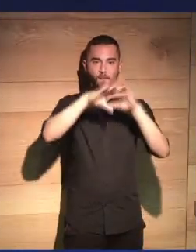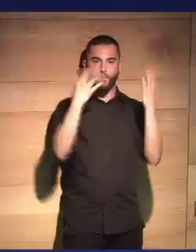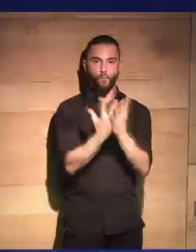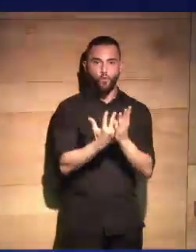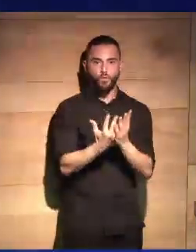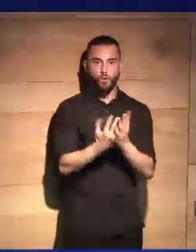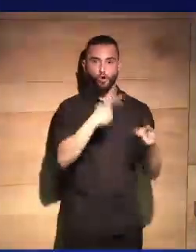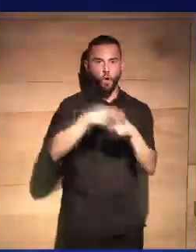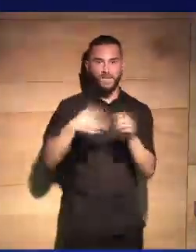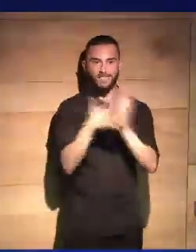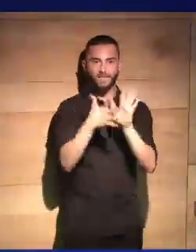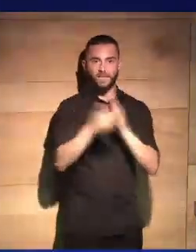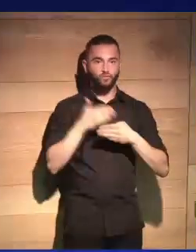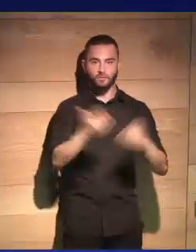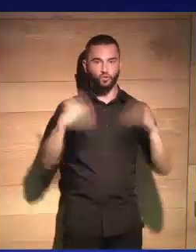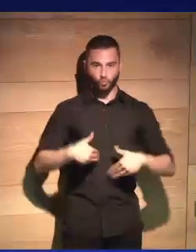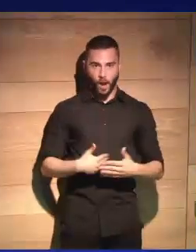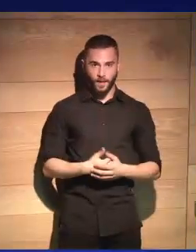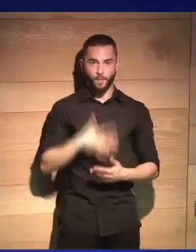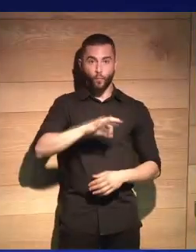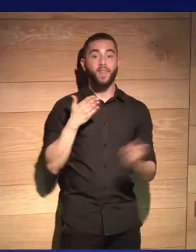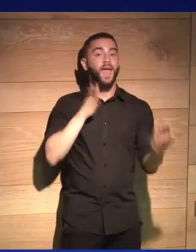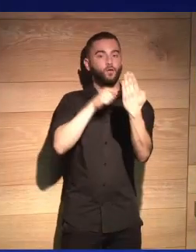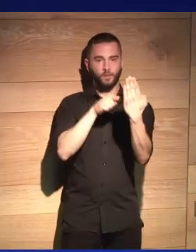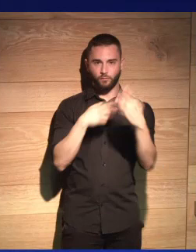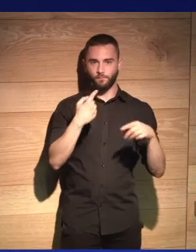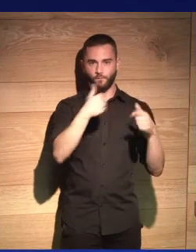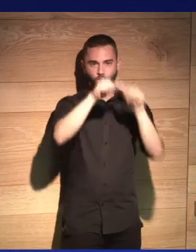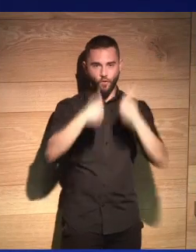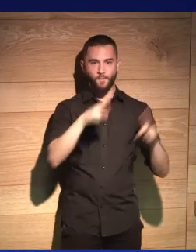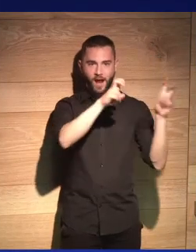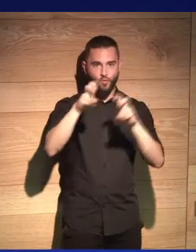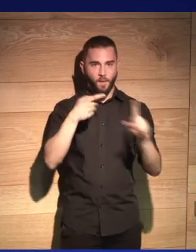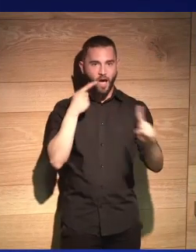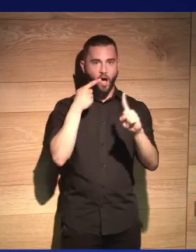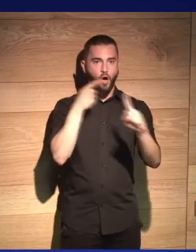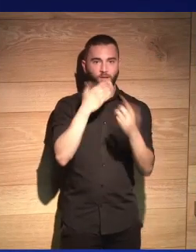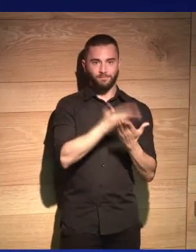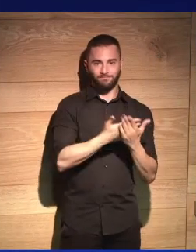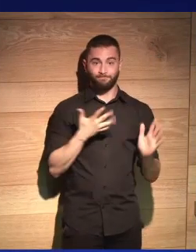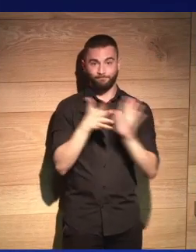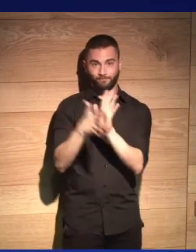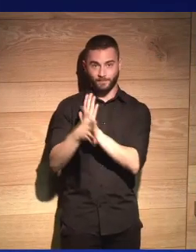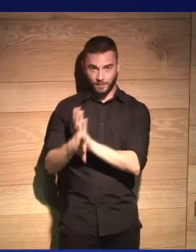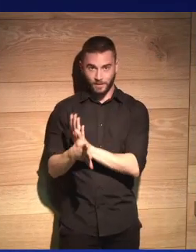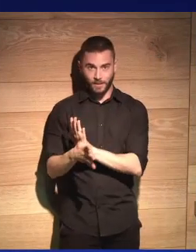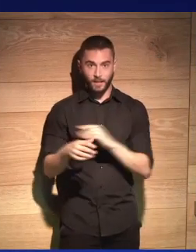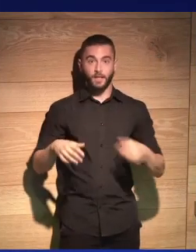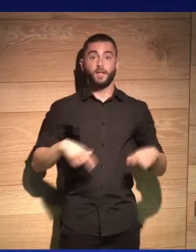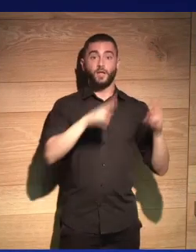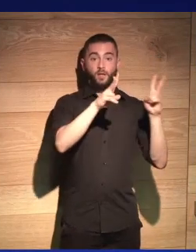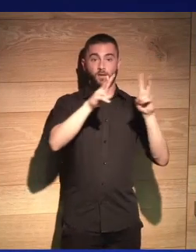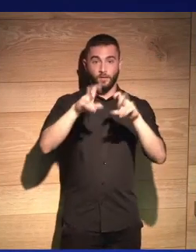resultan insuficientes. Tal vez si encontramos una nueva manera de documentarlo, empezaremos a entender esta nueva forma